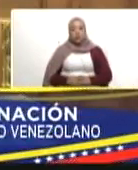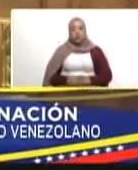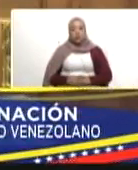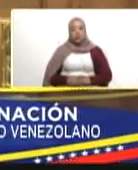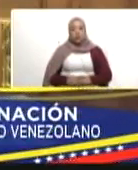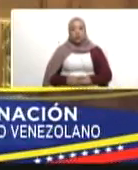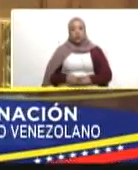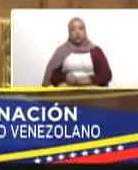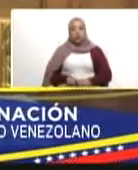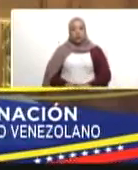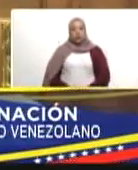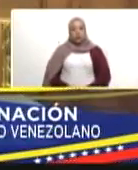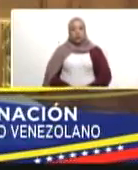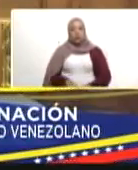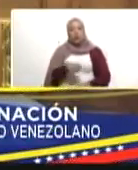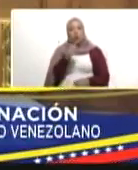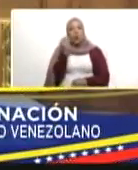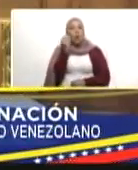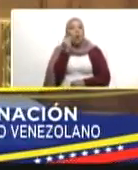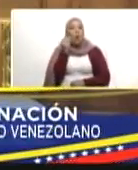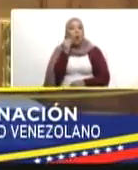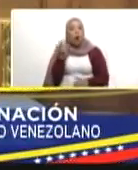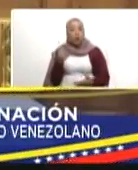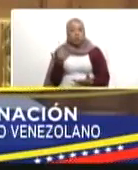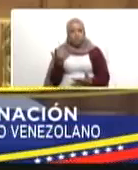nosotros somos gafos